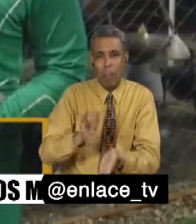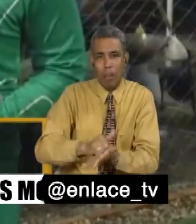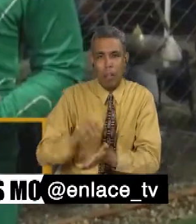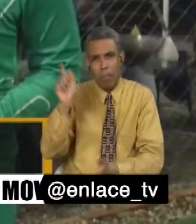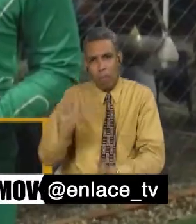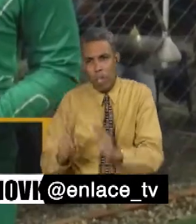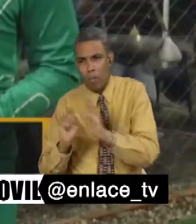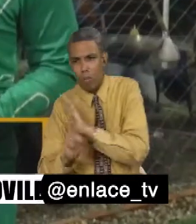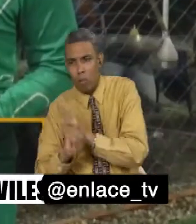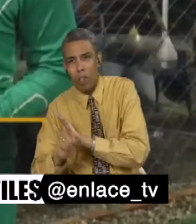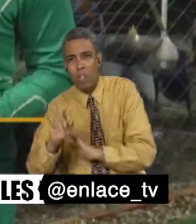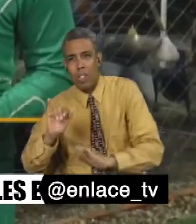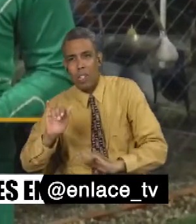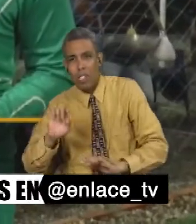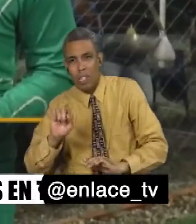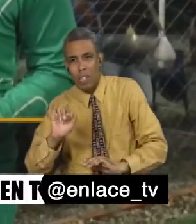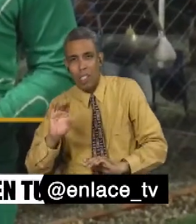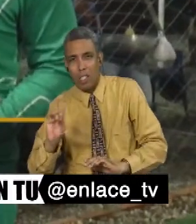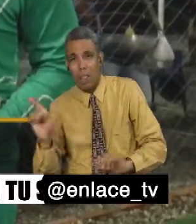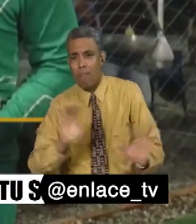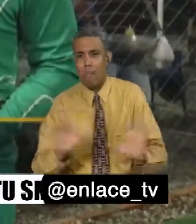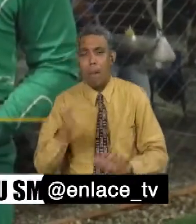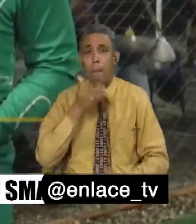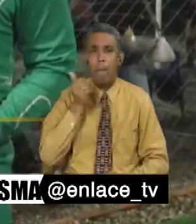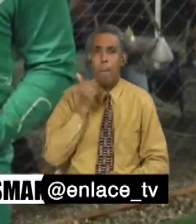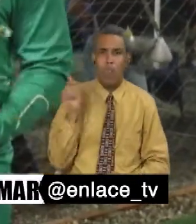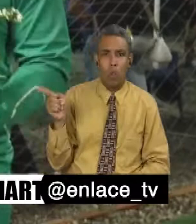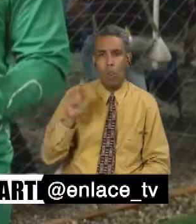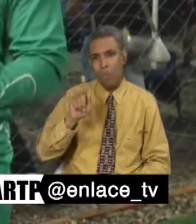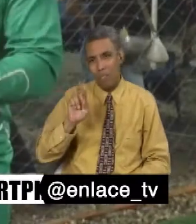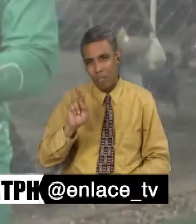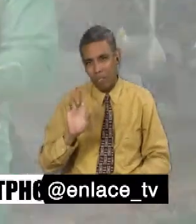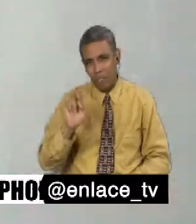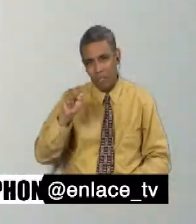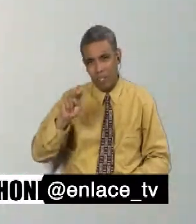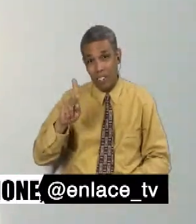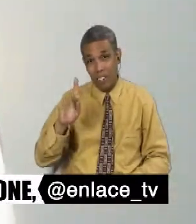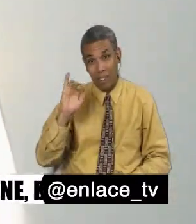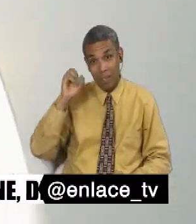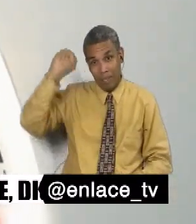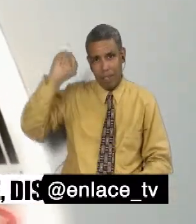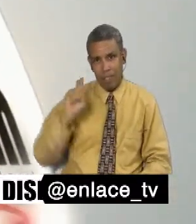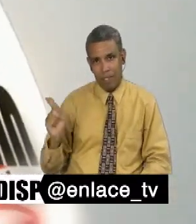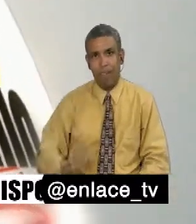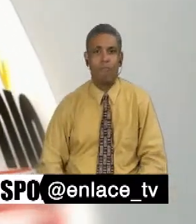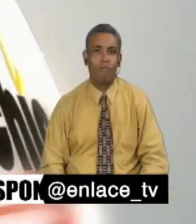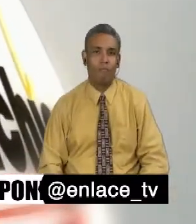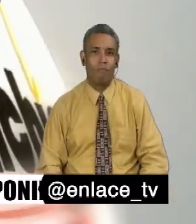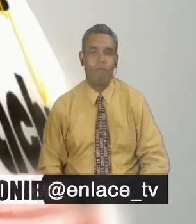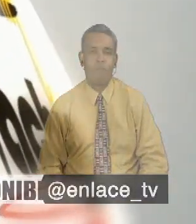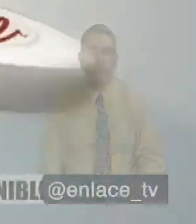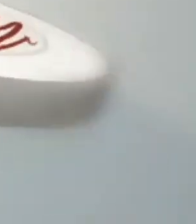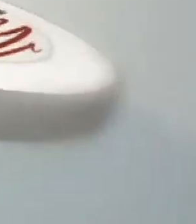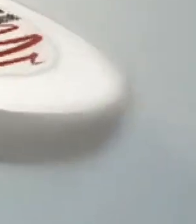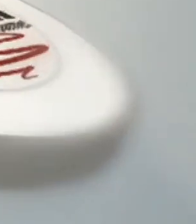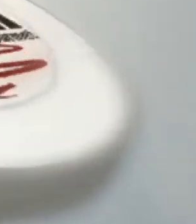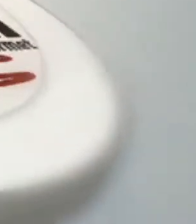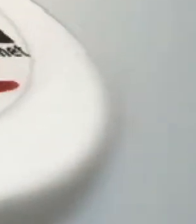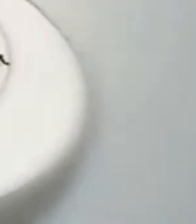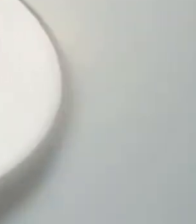Jessis Jiménez y la valla menos vencida fue la de Franklin Pacheco. Hasta aquí los deportes, con el patrocinio